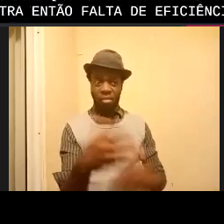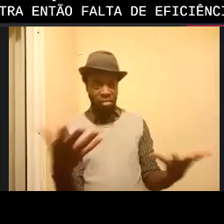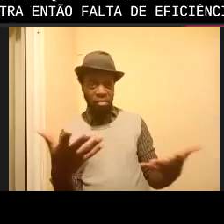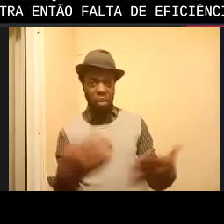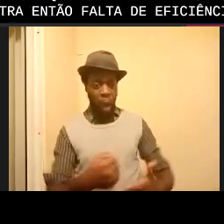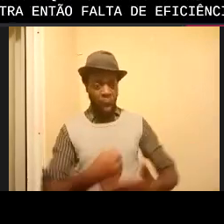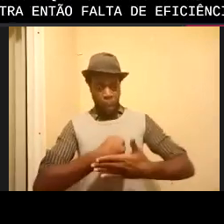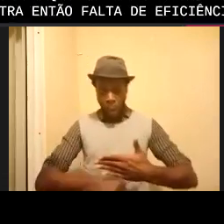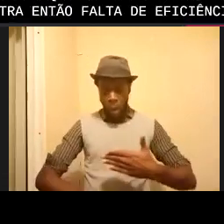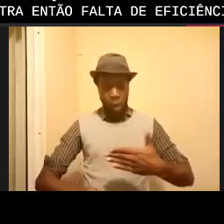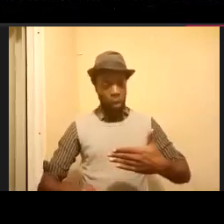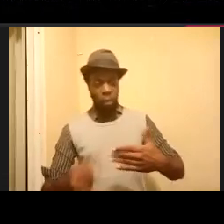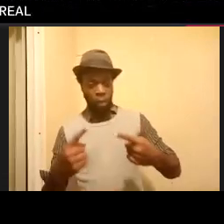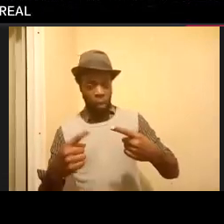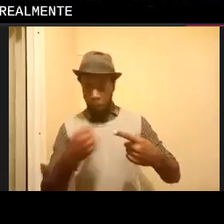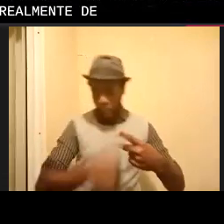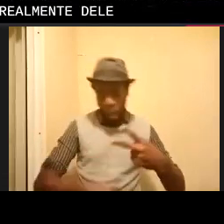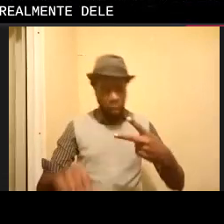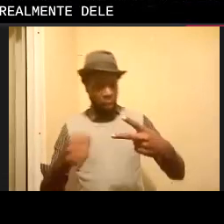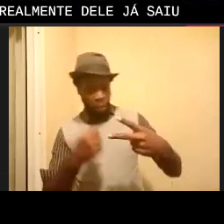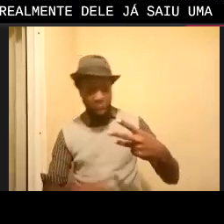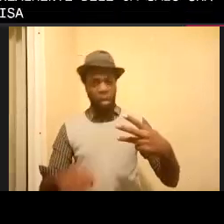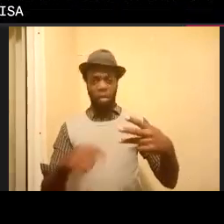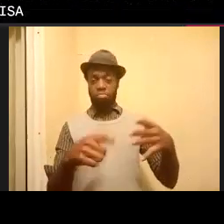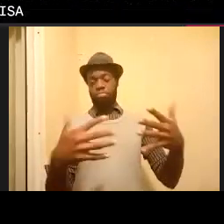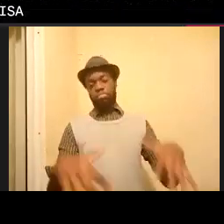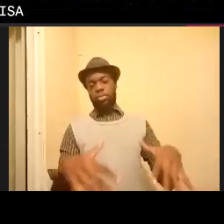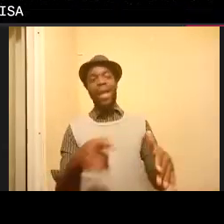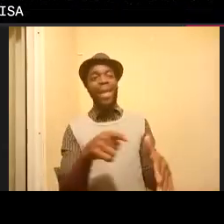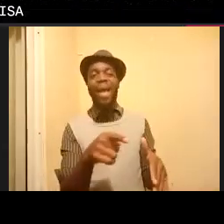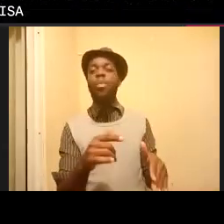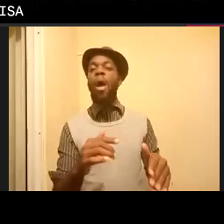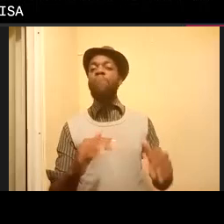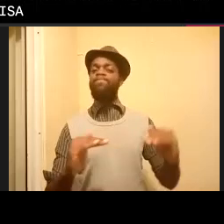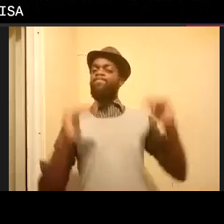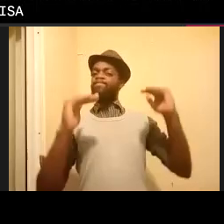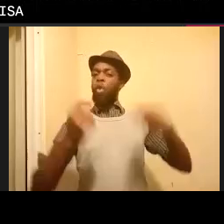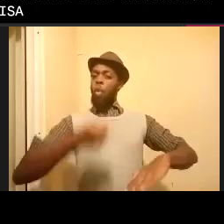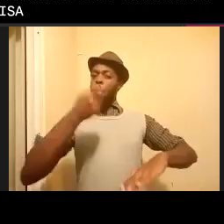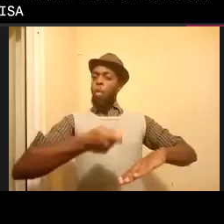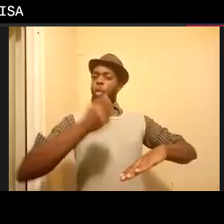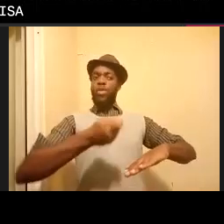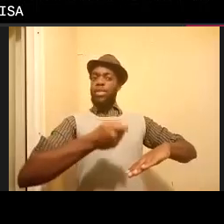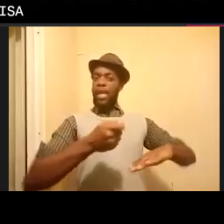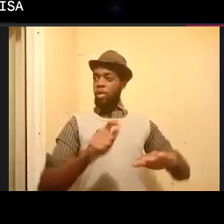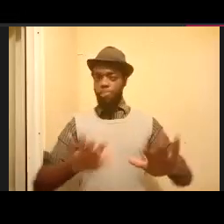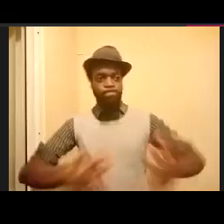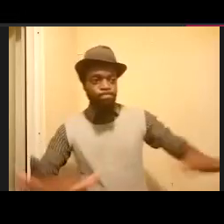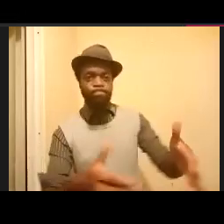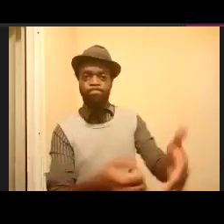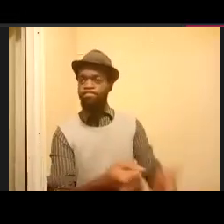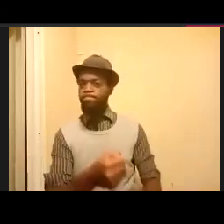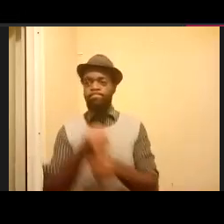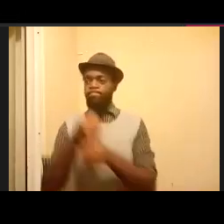realmente debe de hacerse algo, ¿verdad? Son casos que se